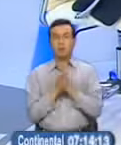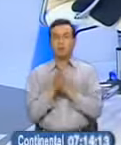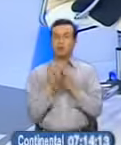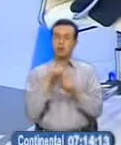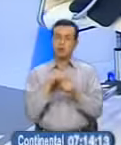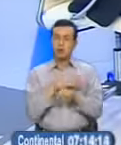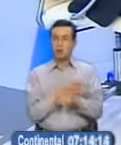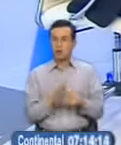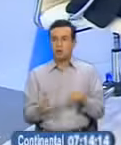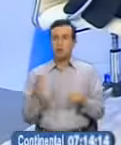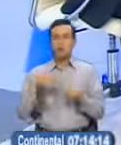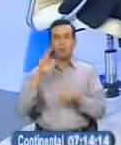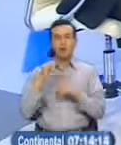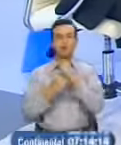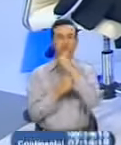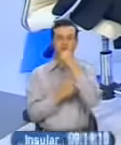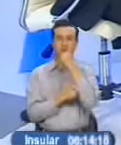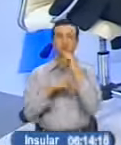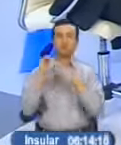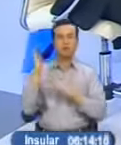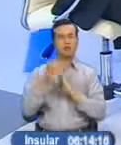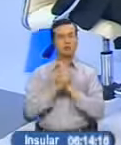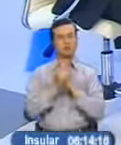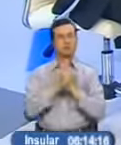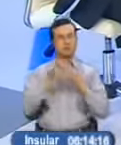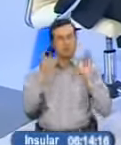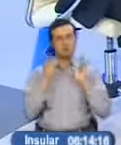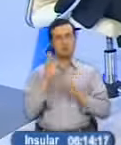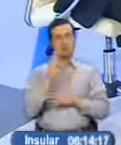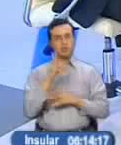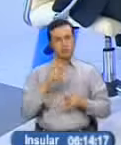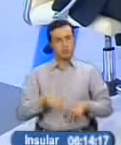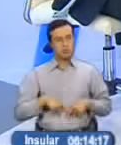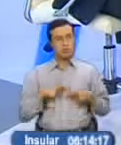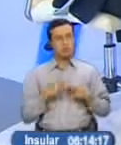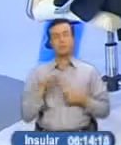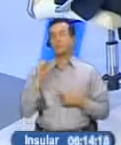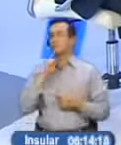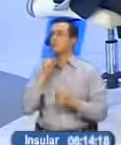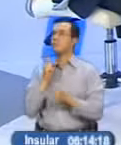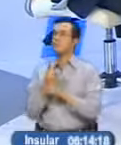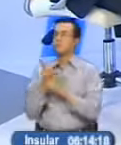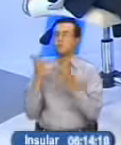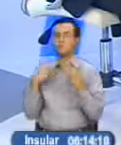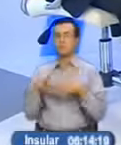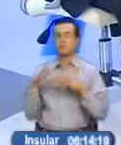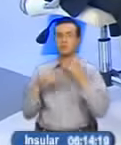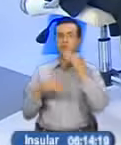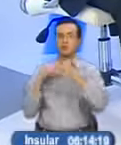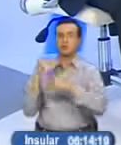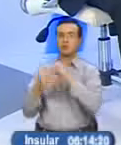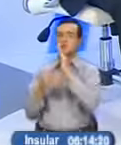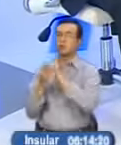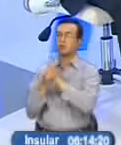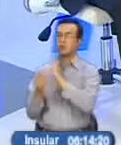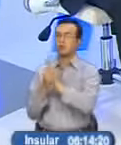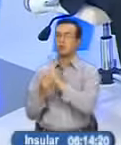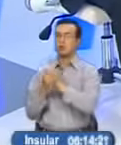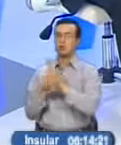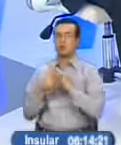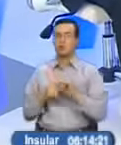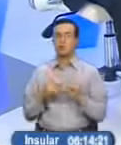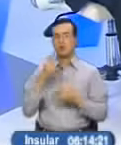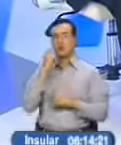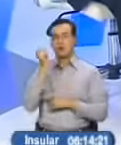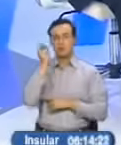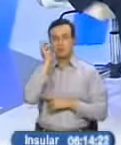para estar más fortalecidos y más preparados para retomar sus vidas? Así es, hemos tenido procesos de capacitación a